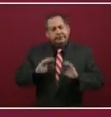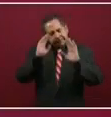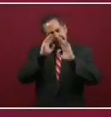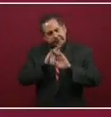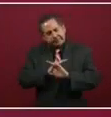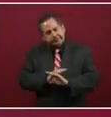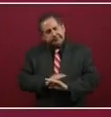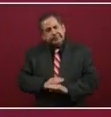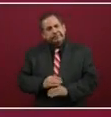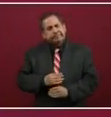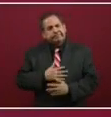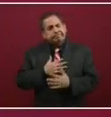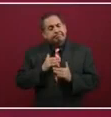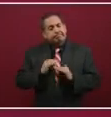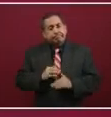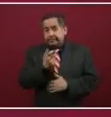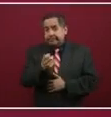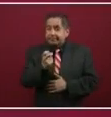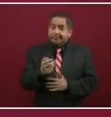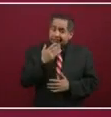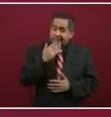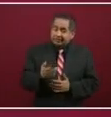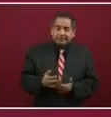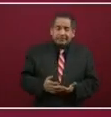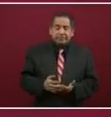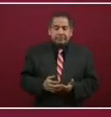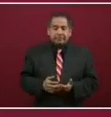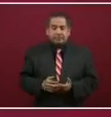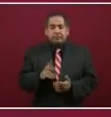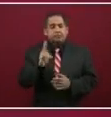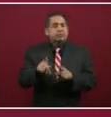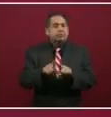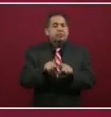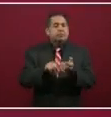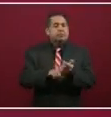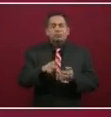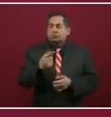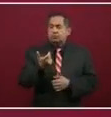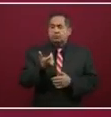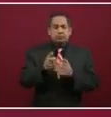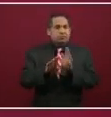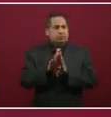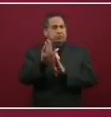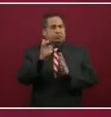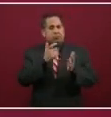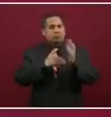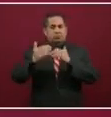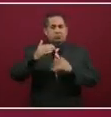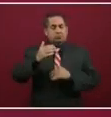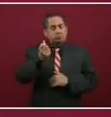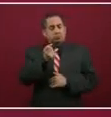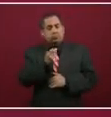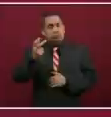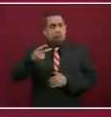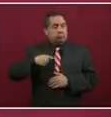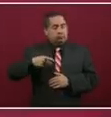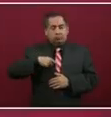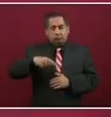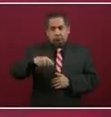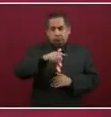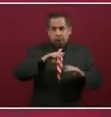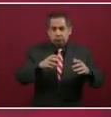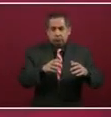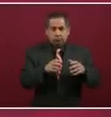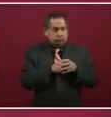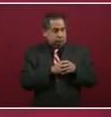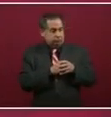al mismo tiempo. Es como lo del crecimiento económico. Por ejemplo, para los técnicos, como